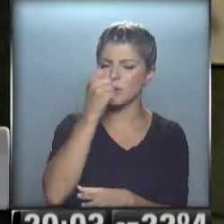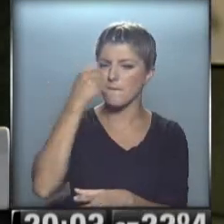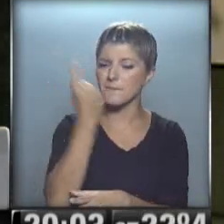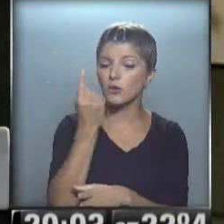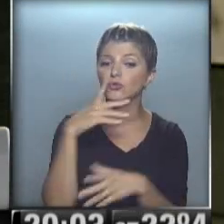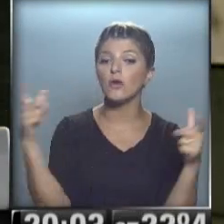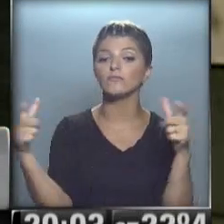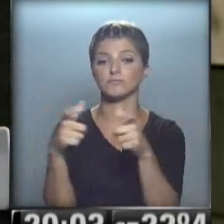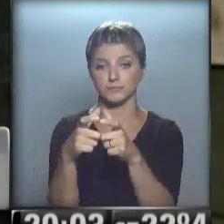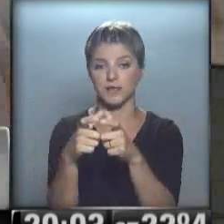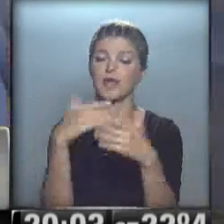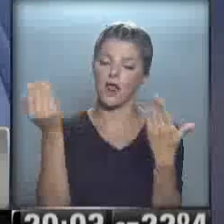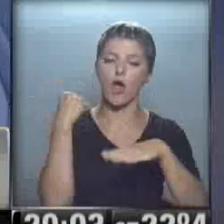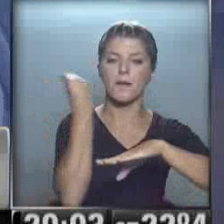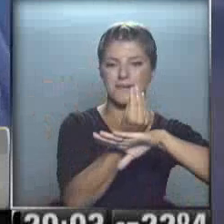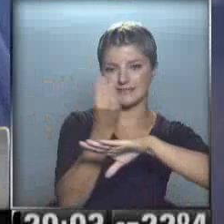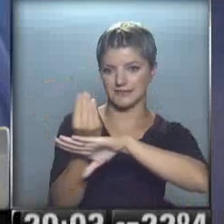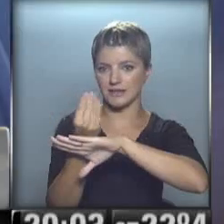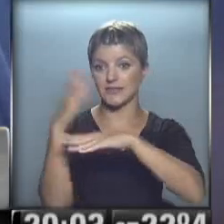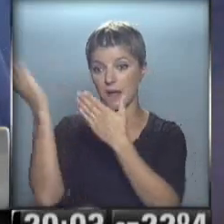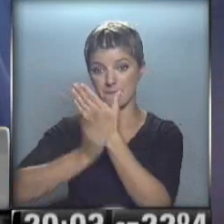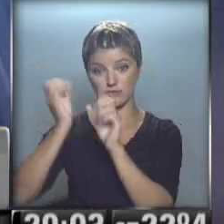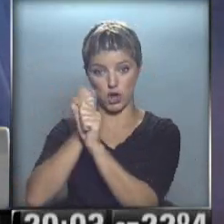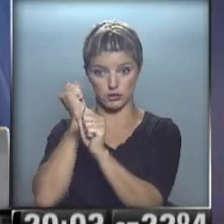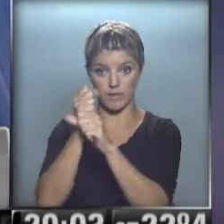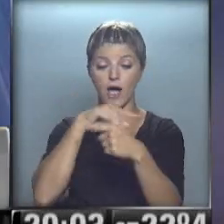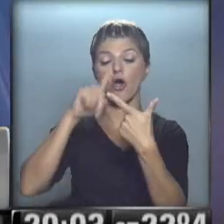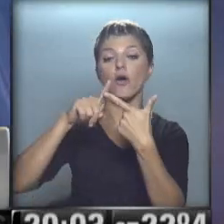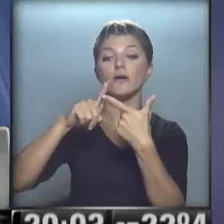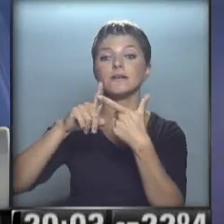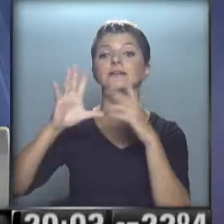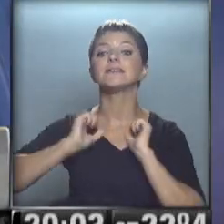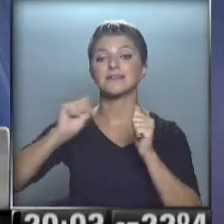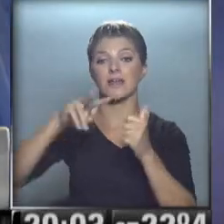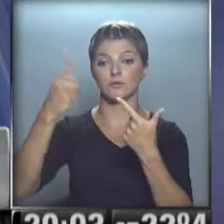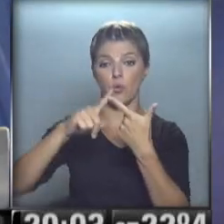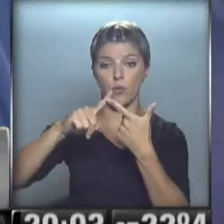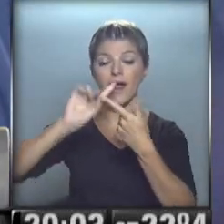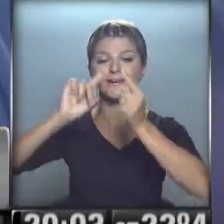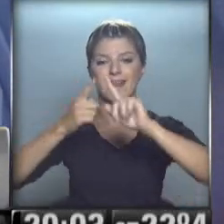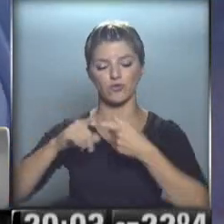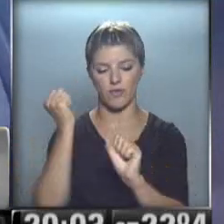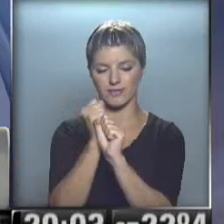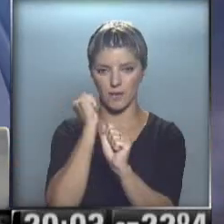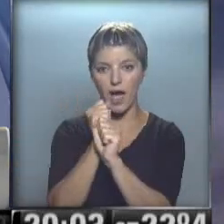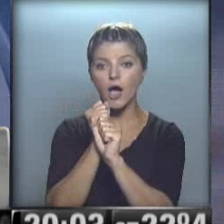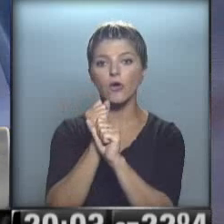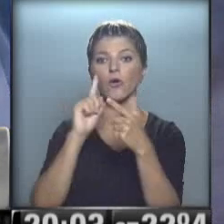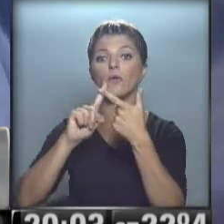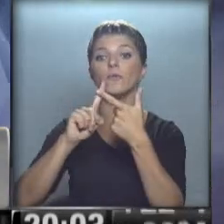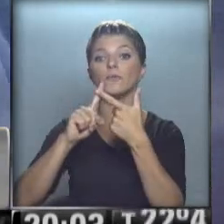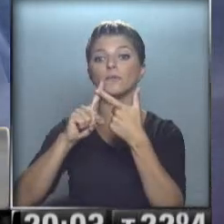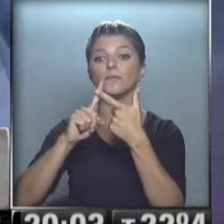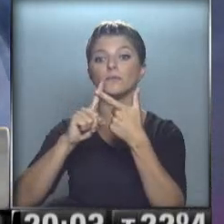Estuvieron presentes, por supuesto, los representantes de este Ministerio de Trabajo, la Subsecretaría de Relaciones Laborales del Ministerio